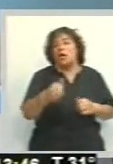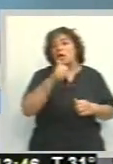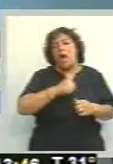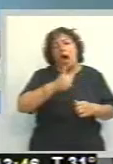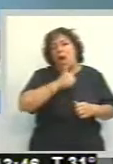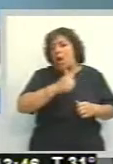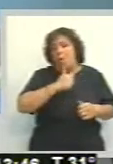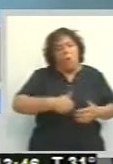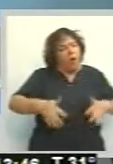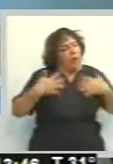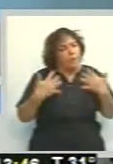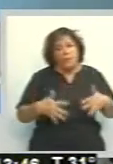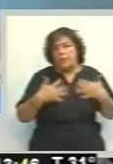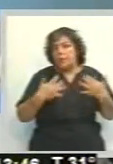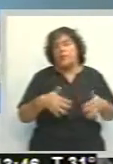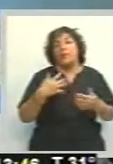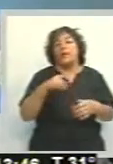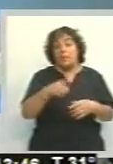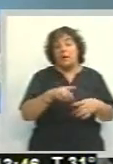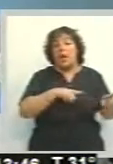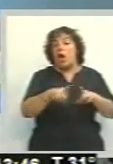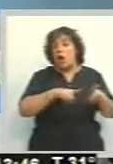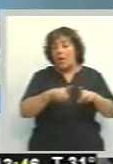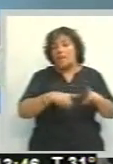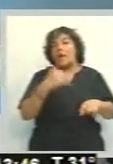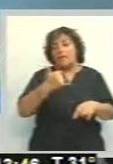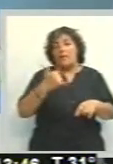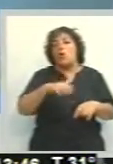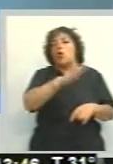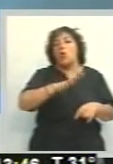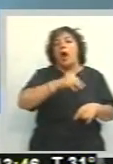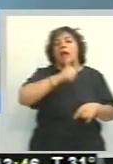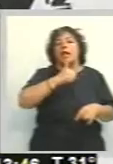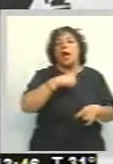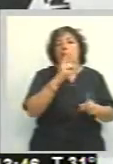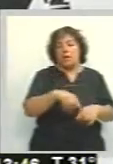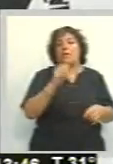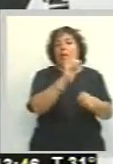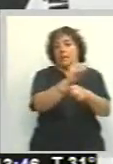de largar. Después ahí, durante la competencia, había puestos de hidratación y de comida.